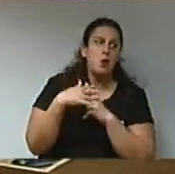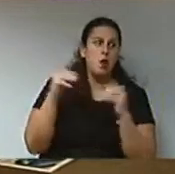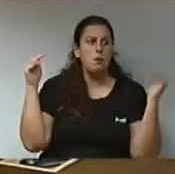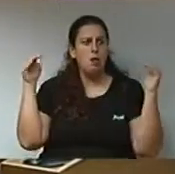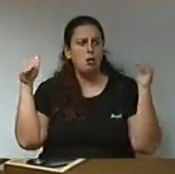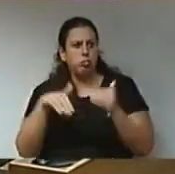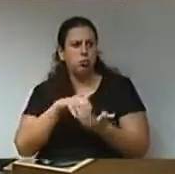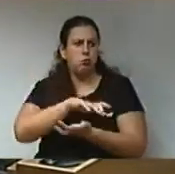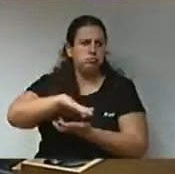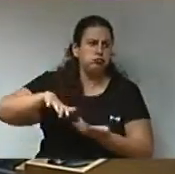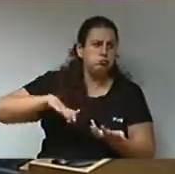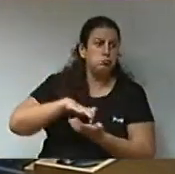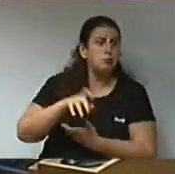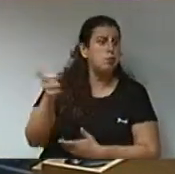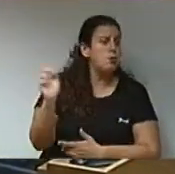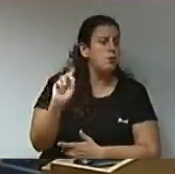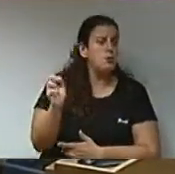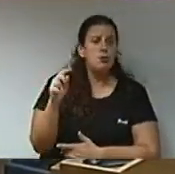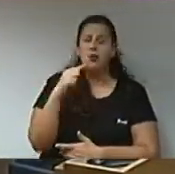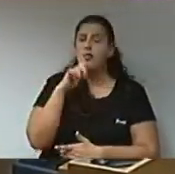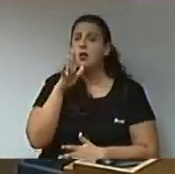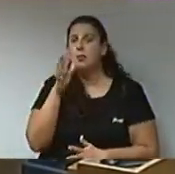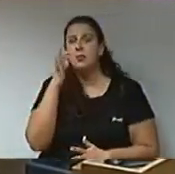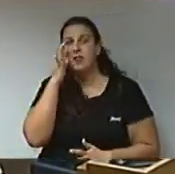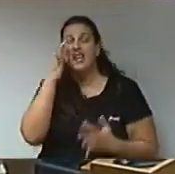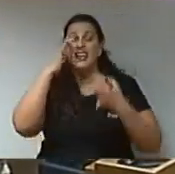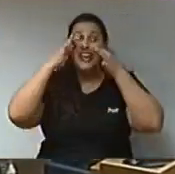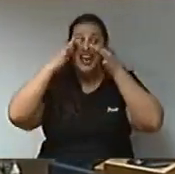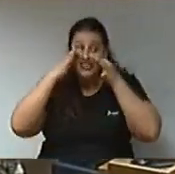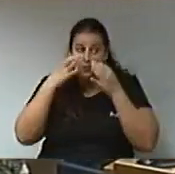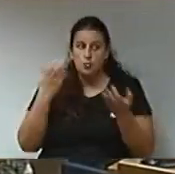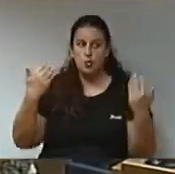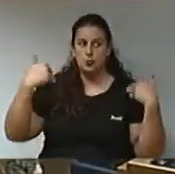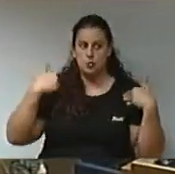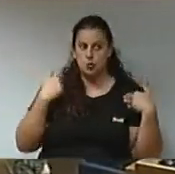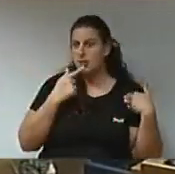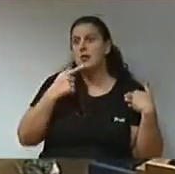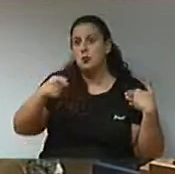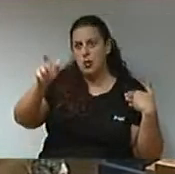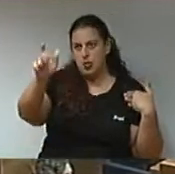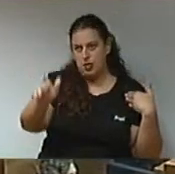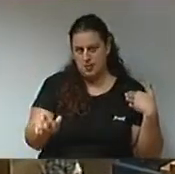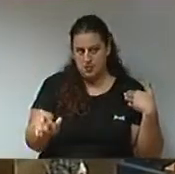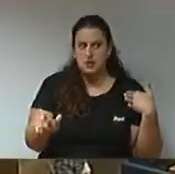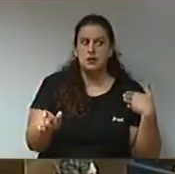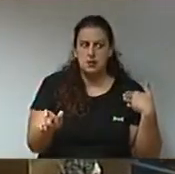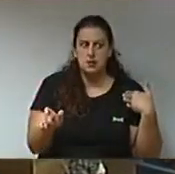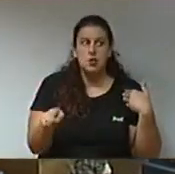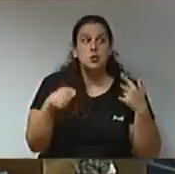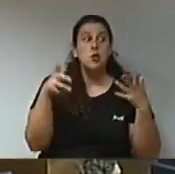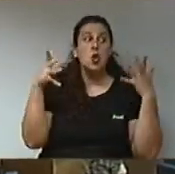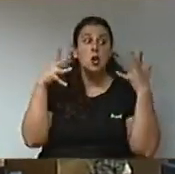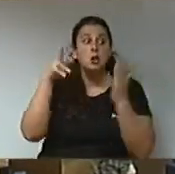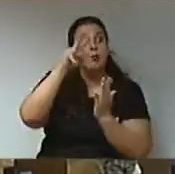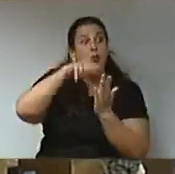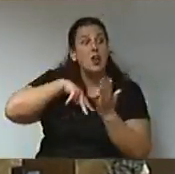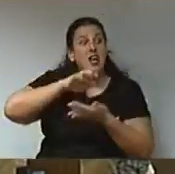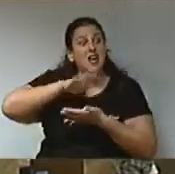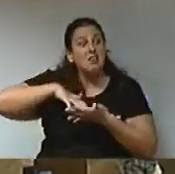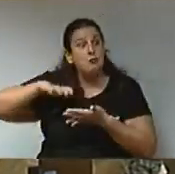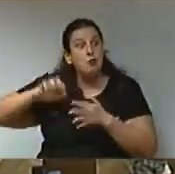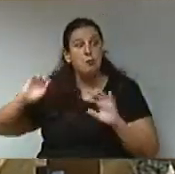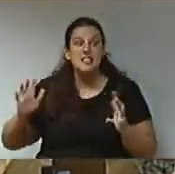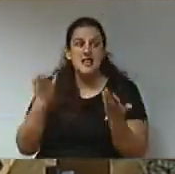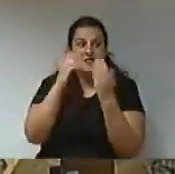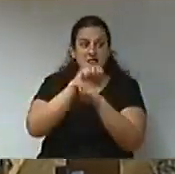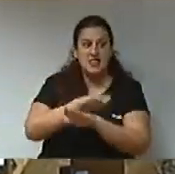apocalíptico, como dice usted, sino por lo del realismo responsable que también dice usted. Le recomiendo leer un poquito más los informes de Save the